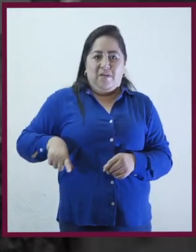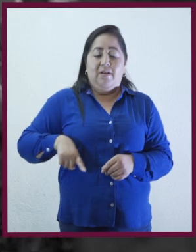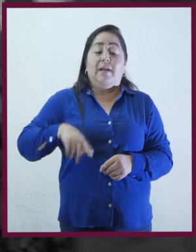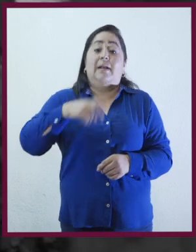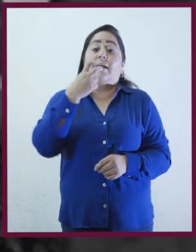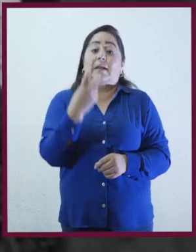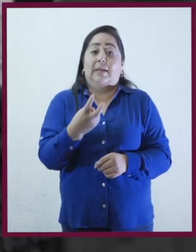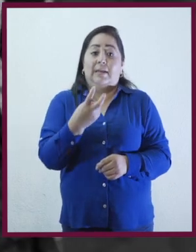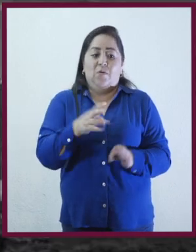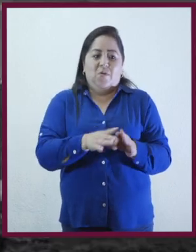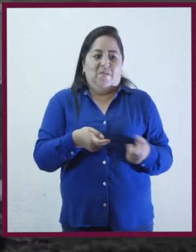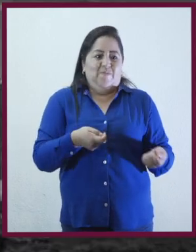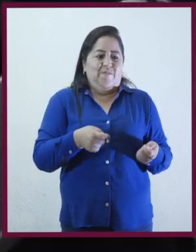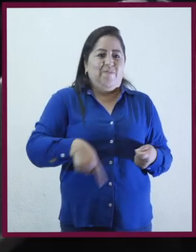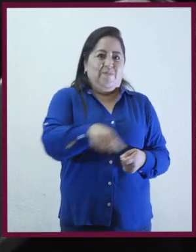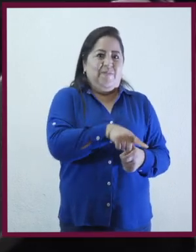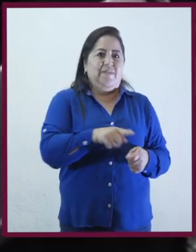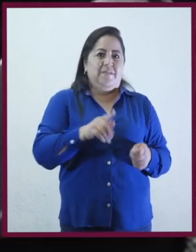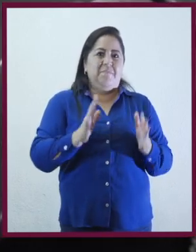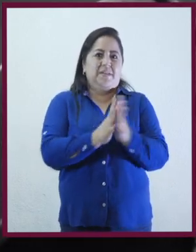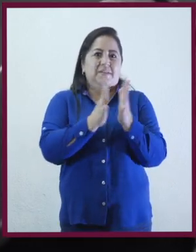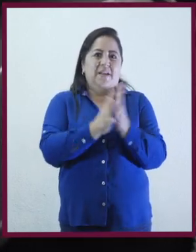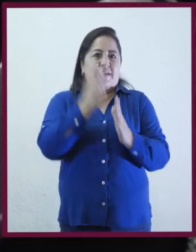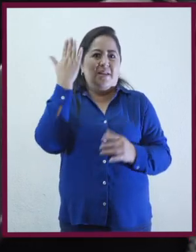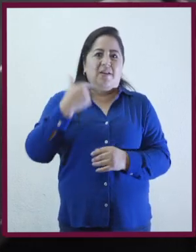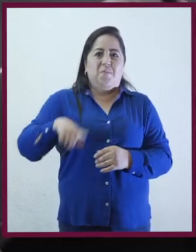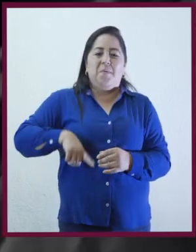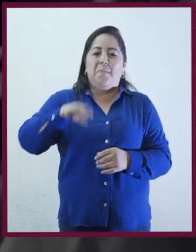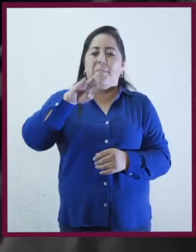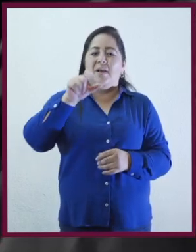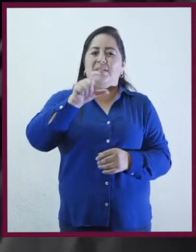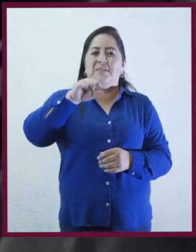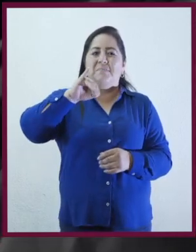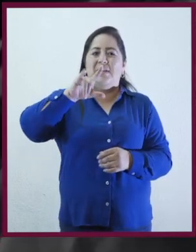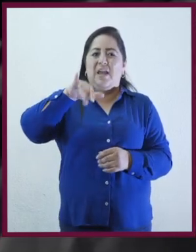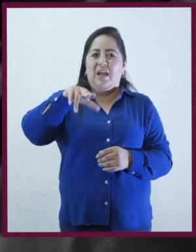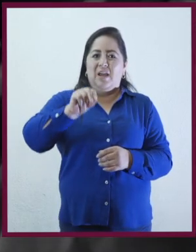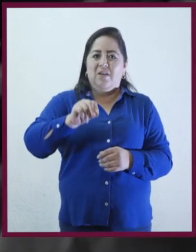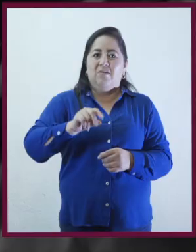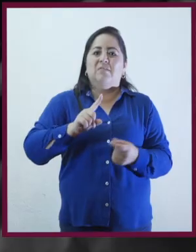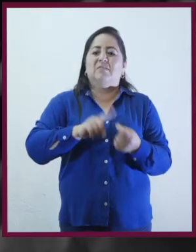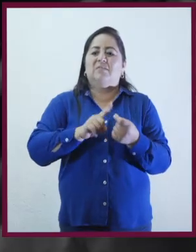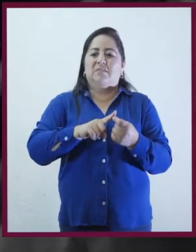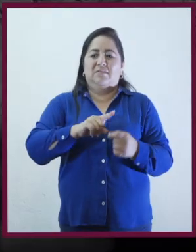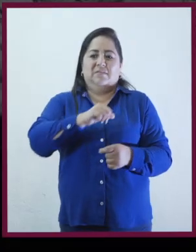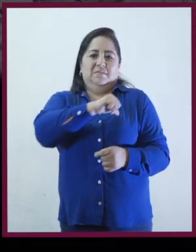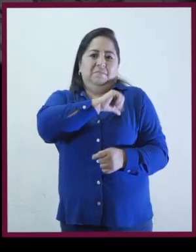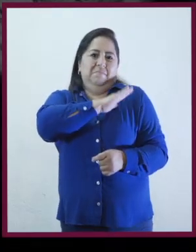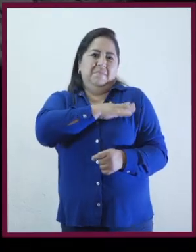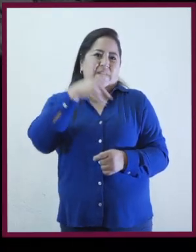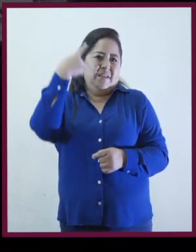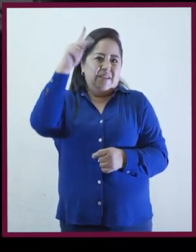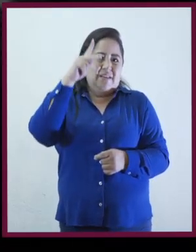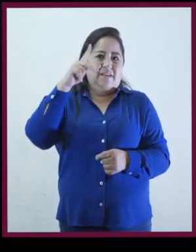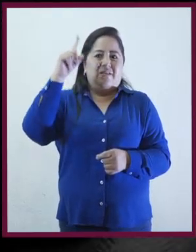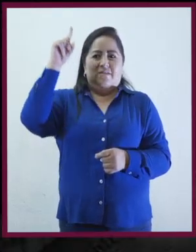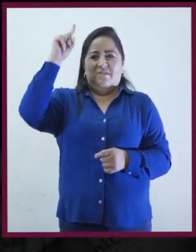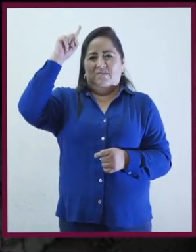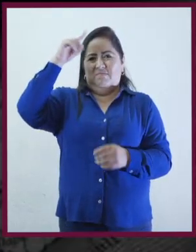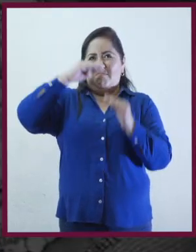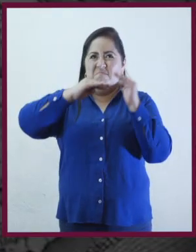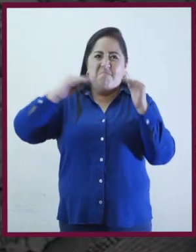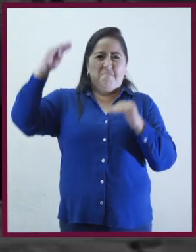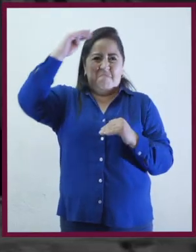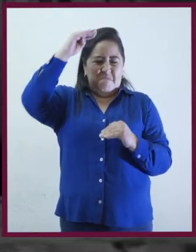a quienes habían participado en el gobierno de Maximiliano, quienes habían sido, ¿no?, los ministros, los miembros del Consejo de Estado, los